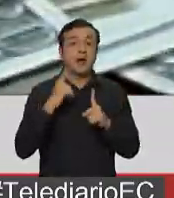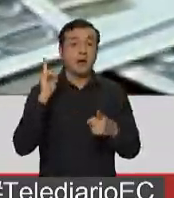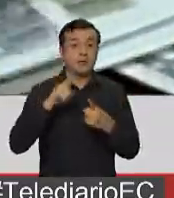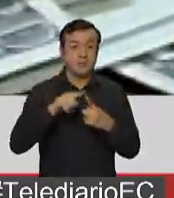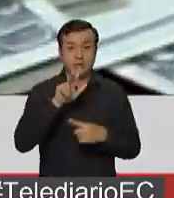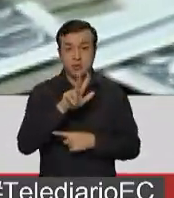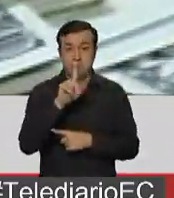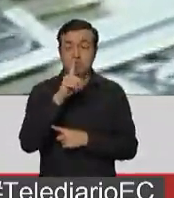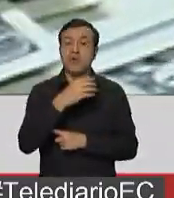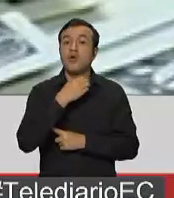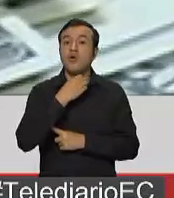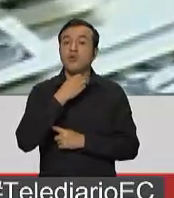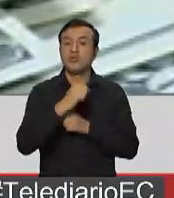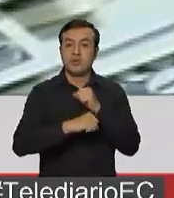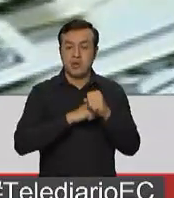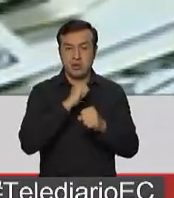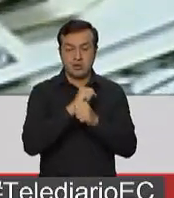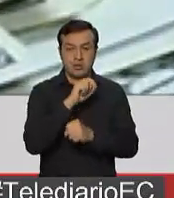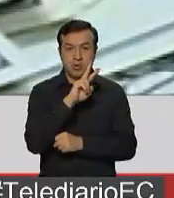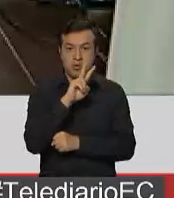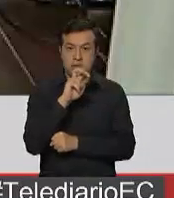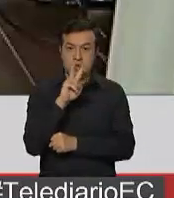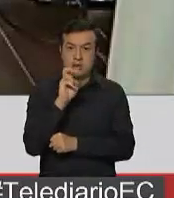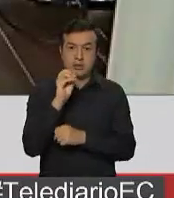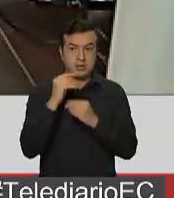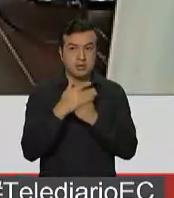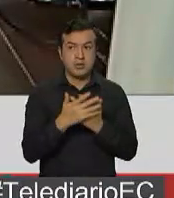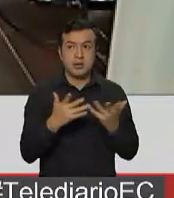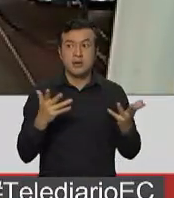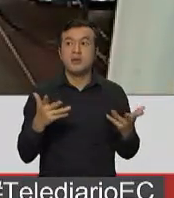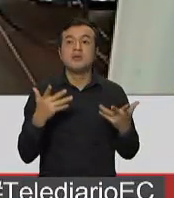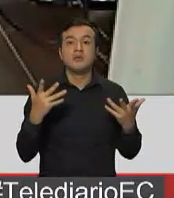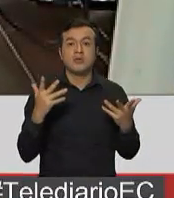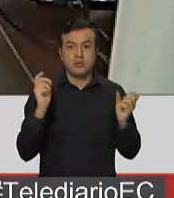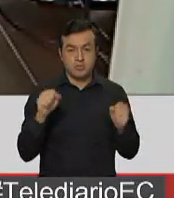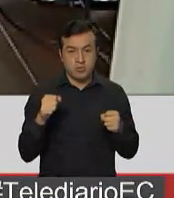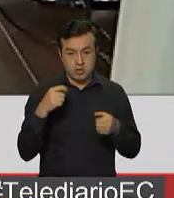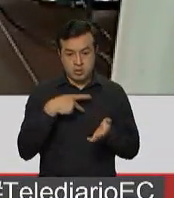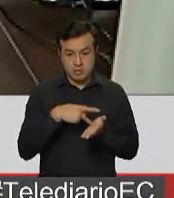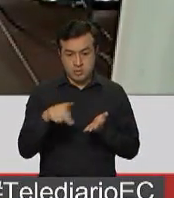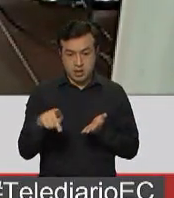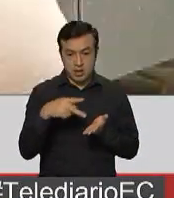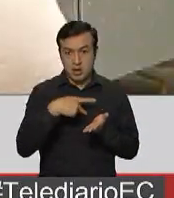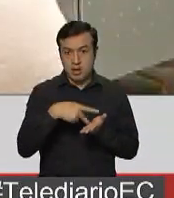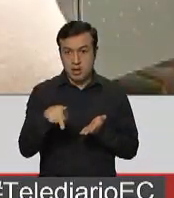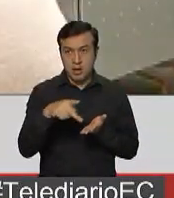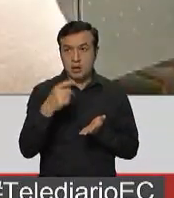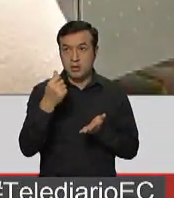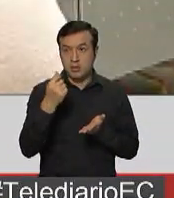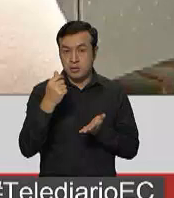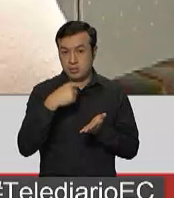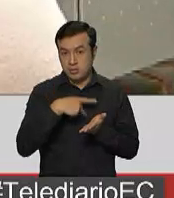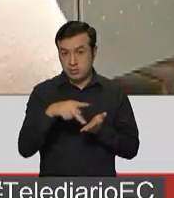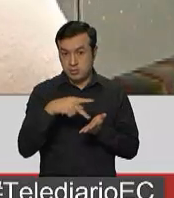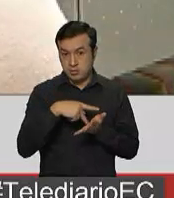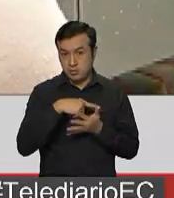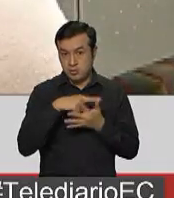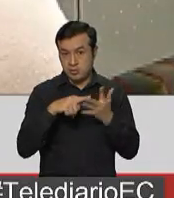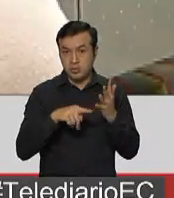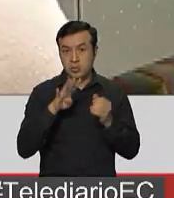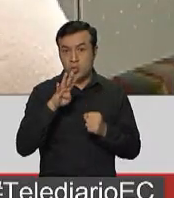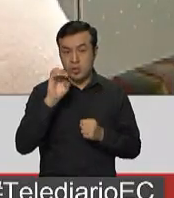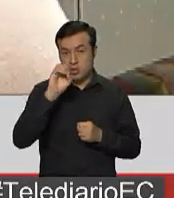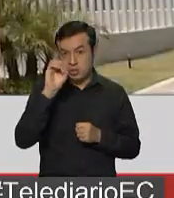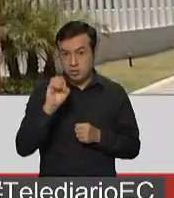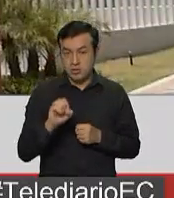de agosto de 2020, dentro de las mejoras, se incrementa la capacidad de pago para novaciones de los préstamos hipotecarios del